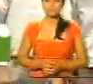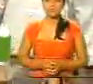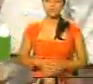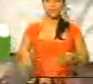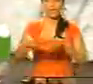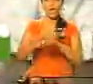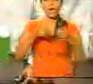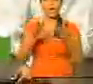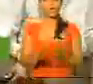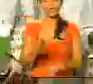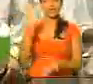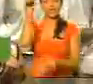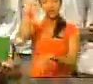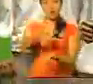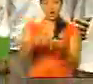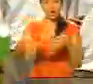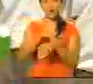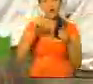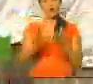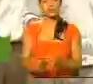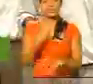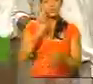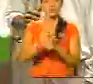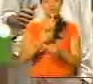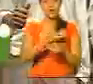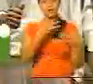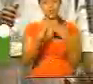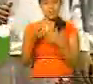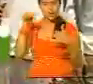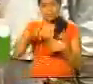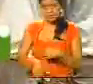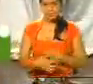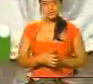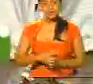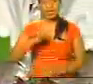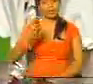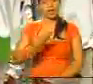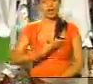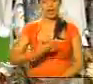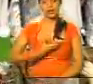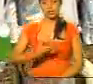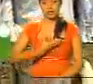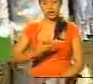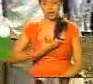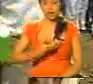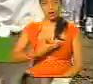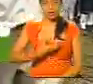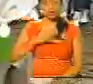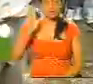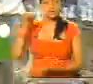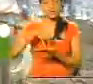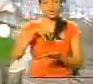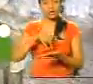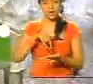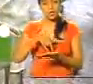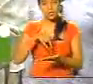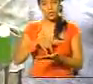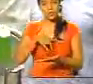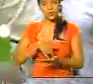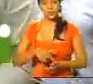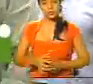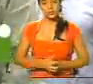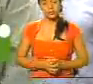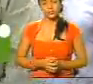al gobernador del estado Aragua, al gobernador del estado Vargas que nos acompañan, a los alcaldes y alcaldesas del estado Carabobo, a